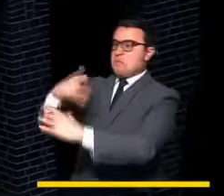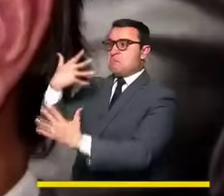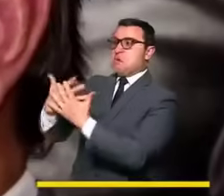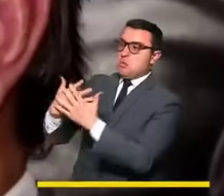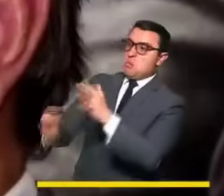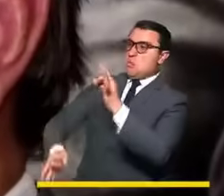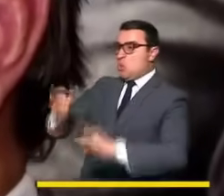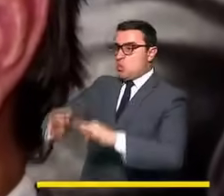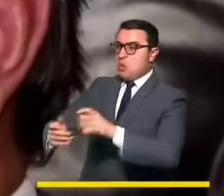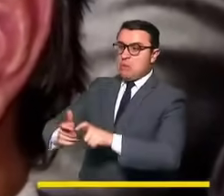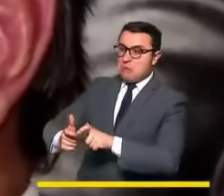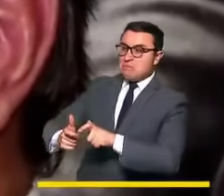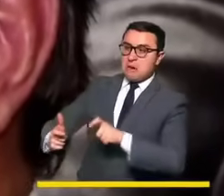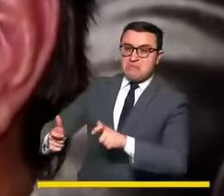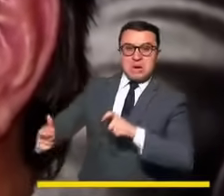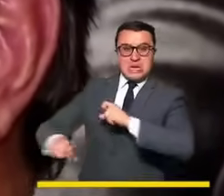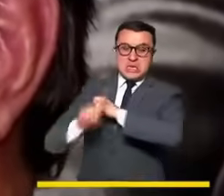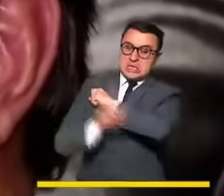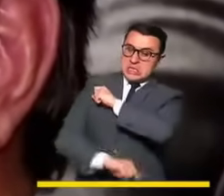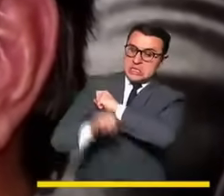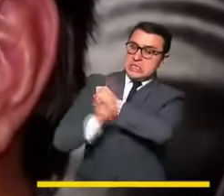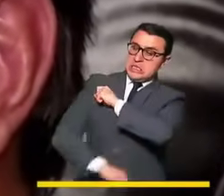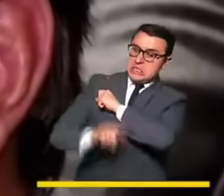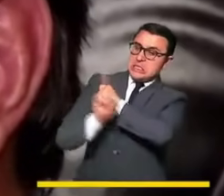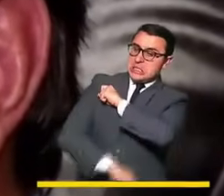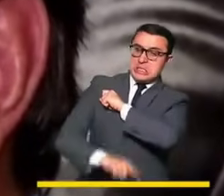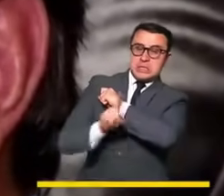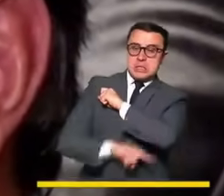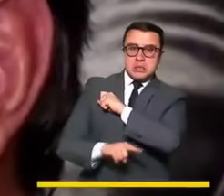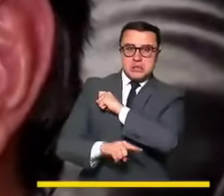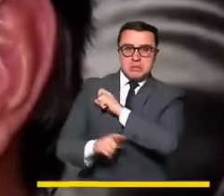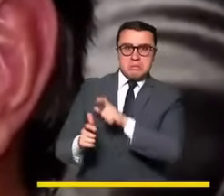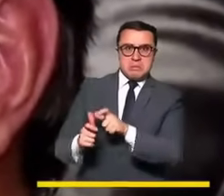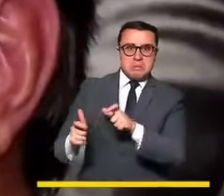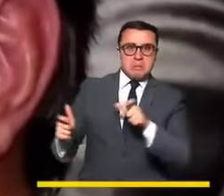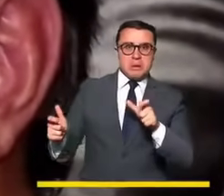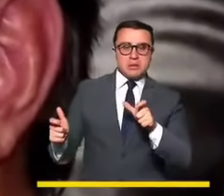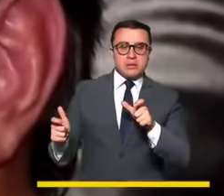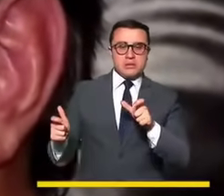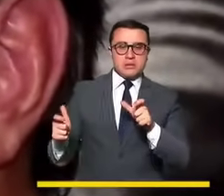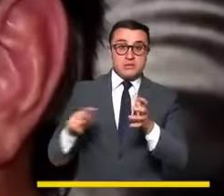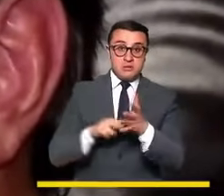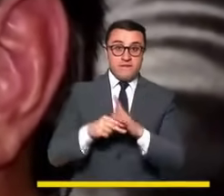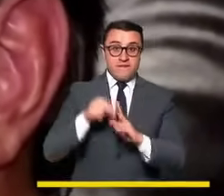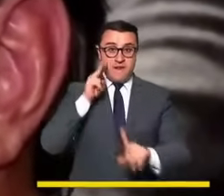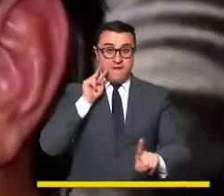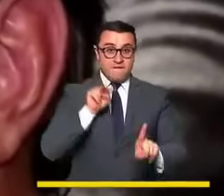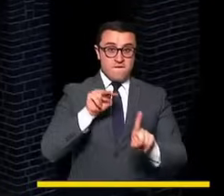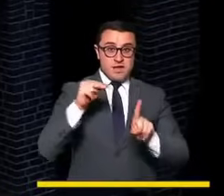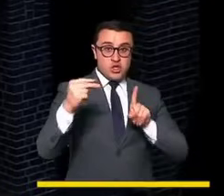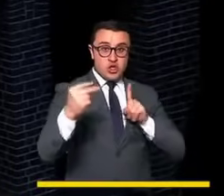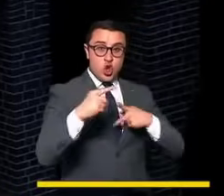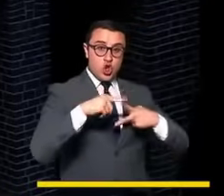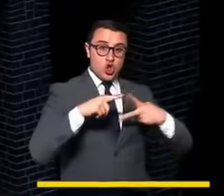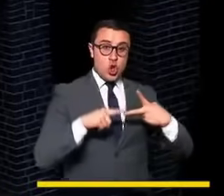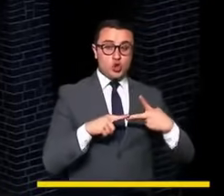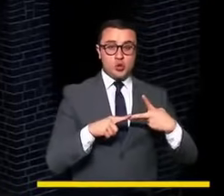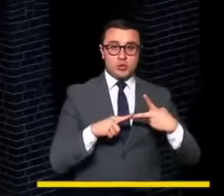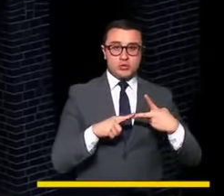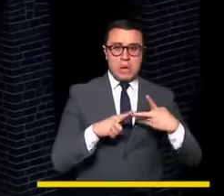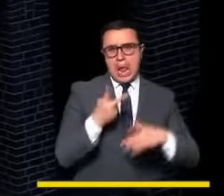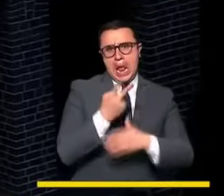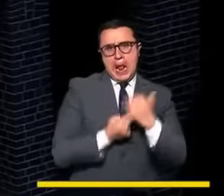que es elevar las sanciones penales por cada delito. Son dos visiones, no es que no se puedan combinar, pero en realidad son